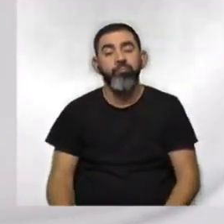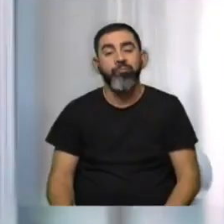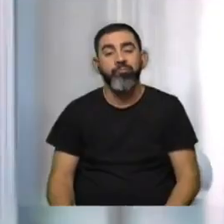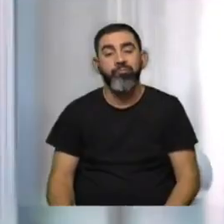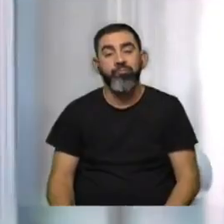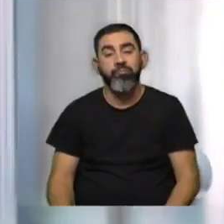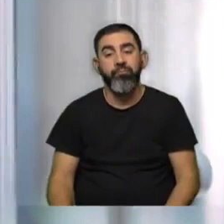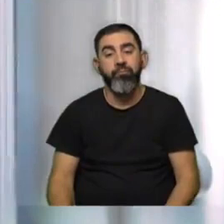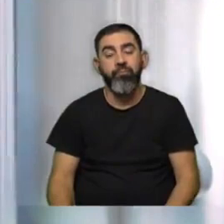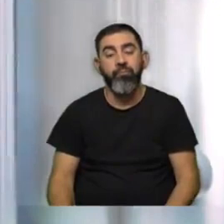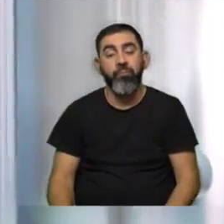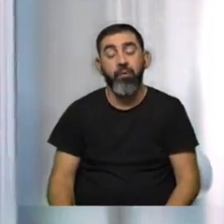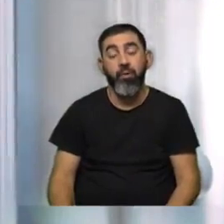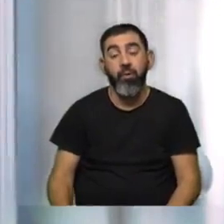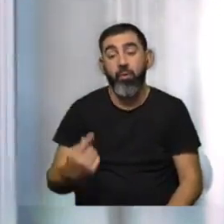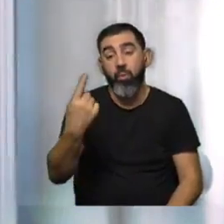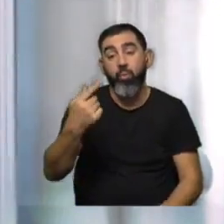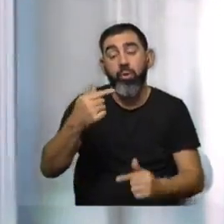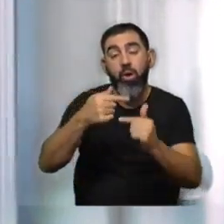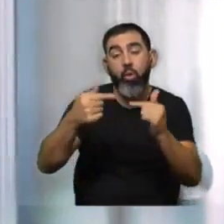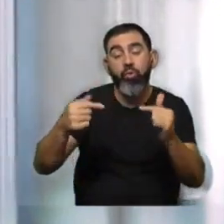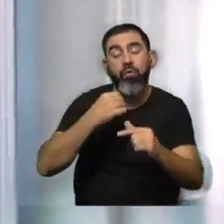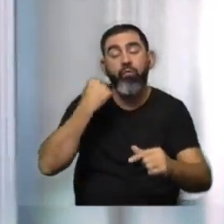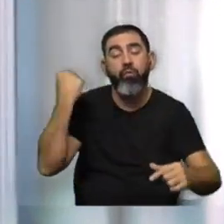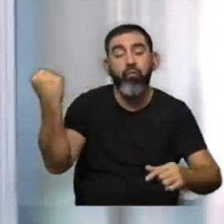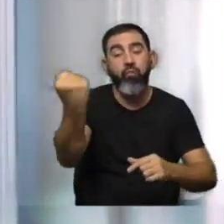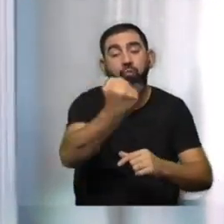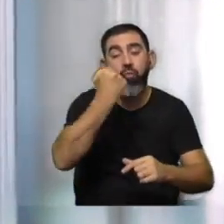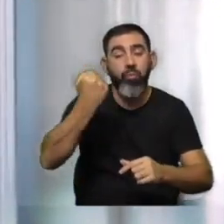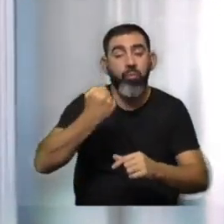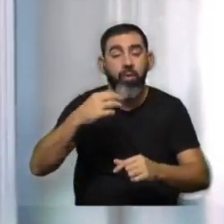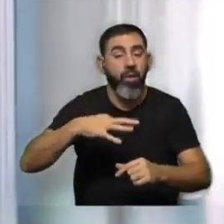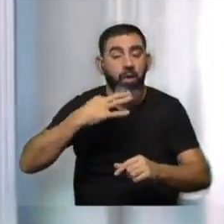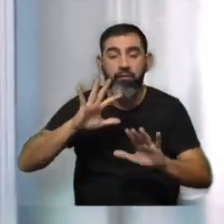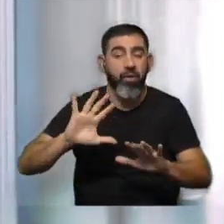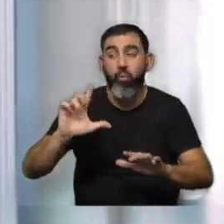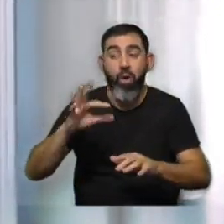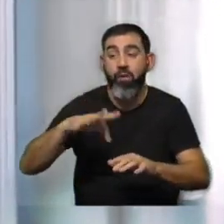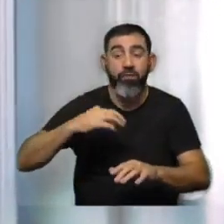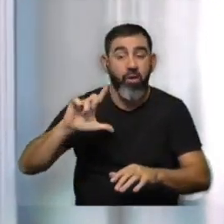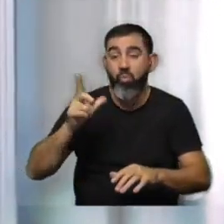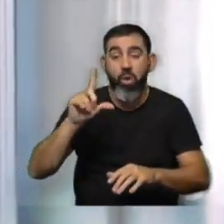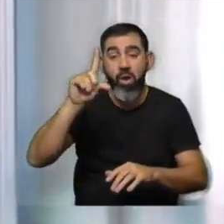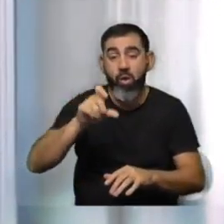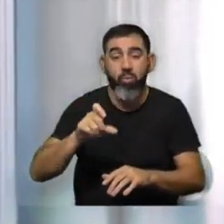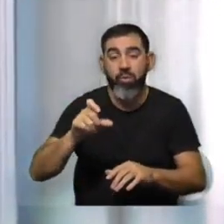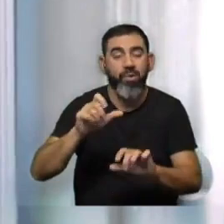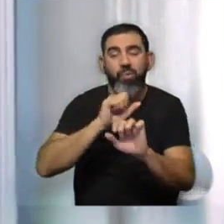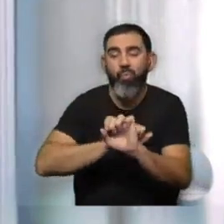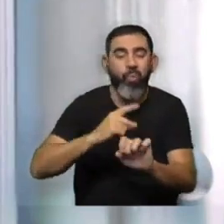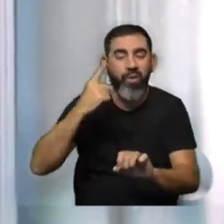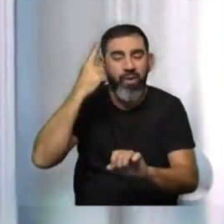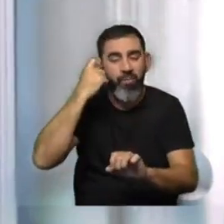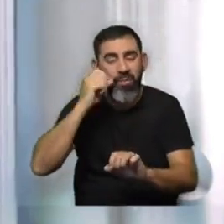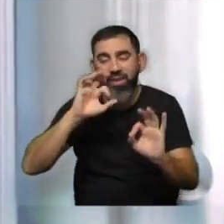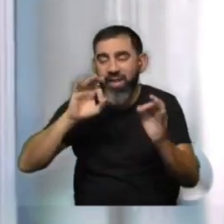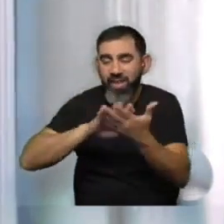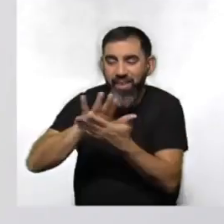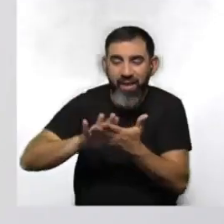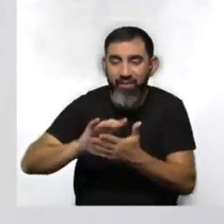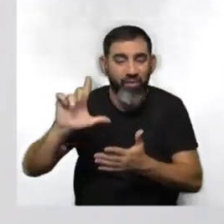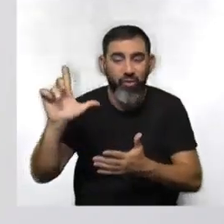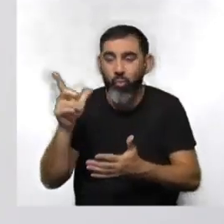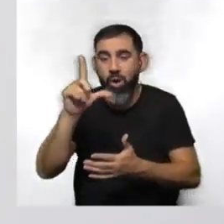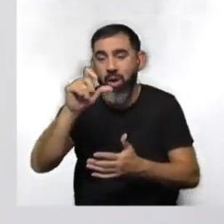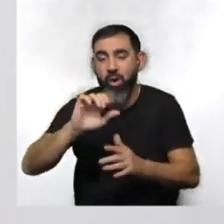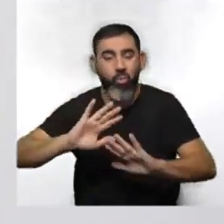Realmente ese es uno de los componentes fundamentales de la vida como tal. No existiría vida sin agua, por lo tanto no podemos hacer experimentos ni trabajar con